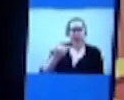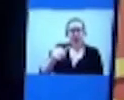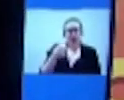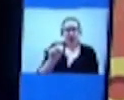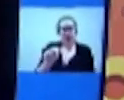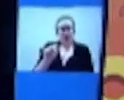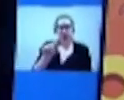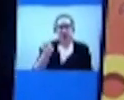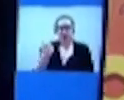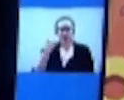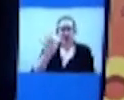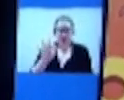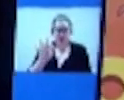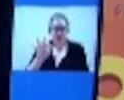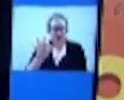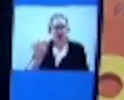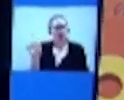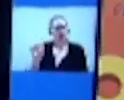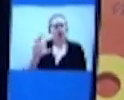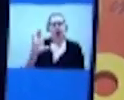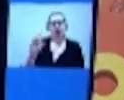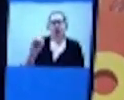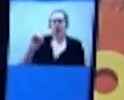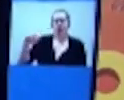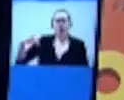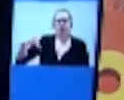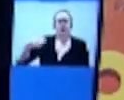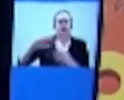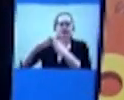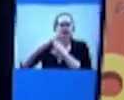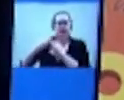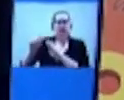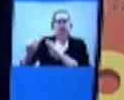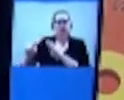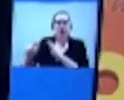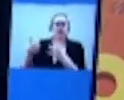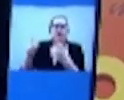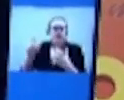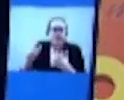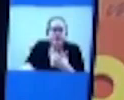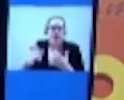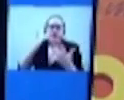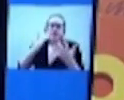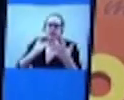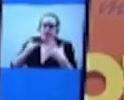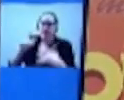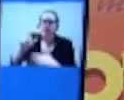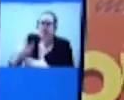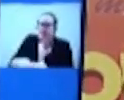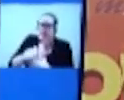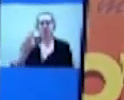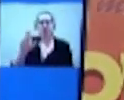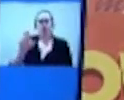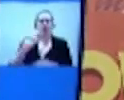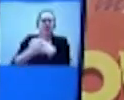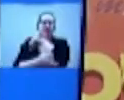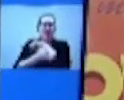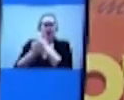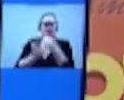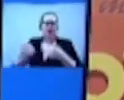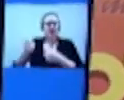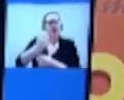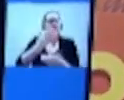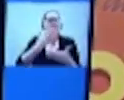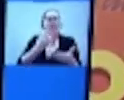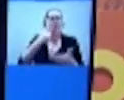el viaje bastante. Tú sabes, Julio, que tú eres de aquí, de Nueva York. Aquí la gente te quiere, te adora y tú te conoces de estos recovejos, pero yo me quedé